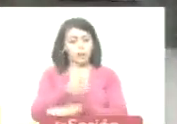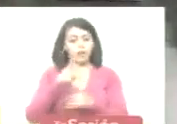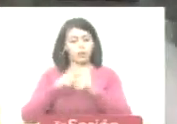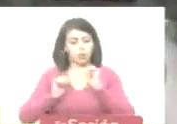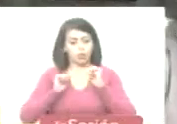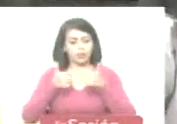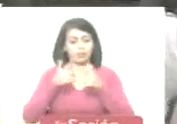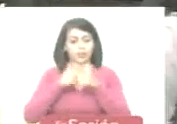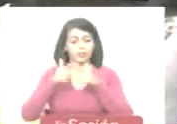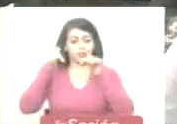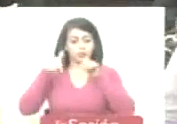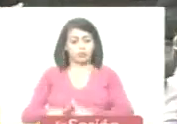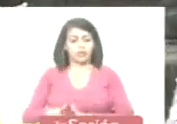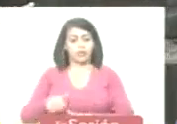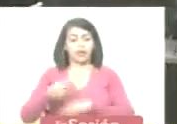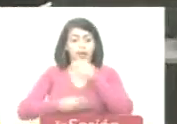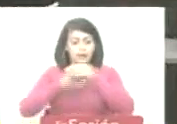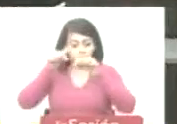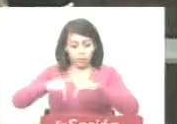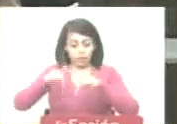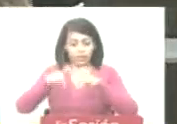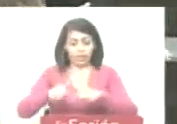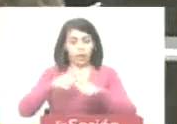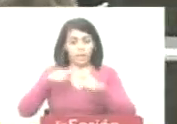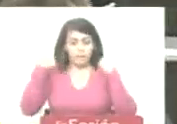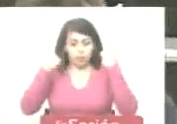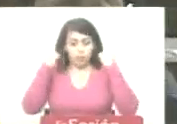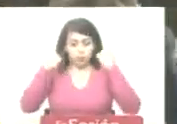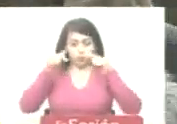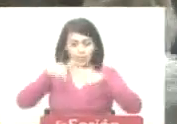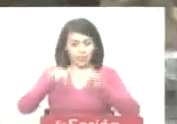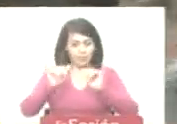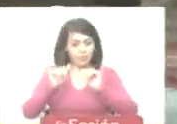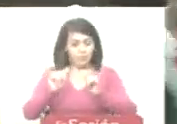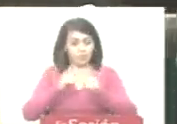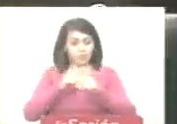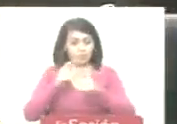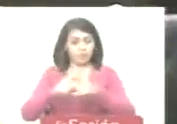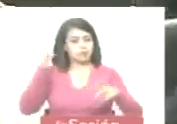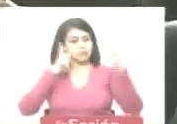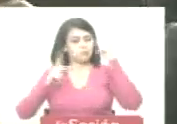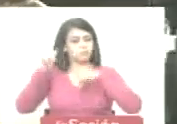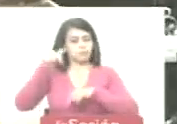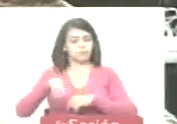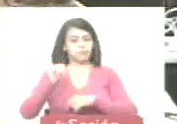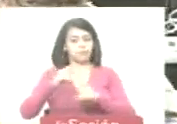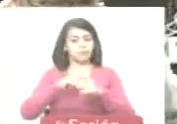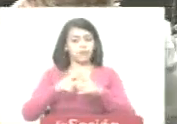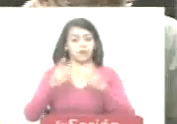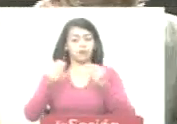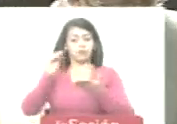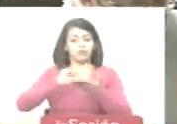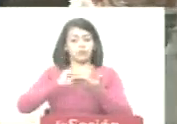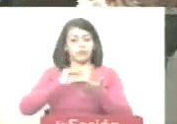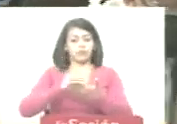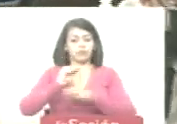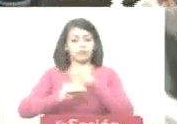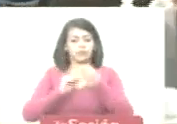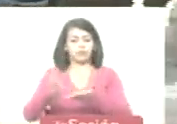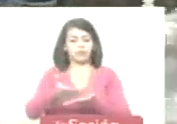comenzar entonces por los que están aquí, los promotores que están aquí, que se pasean aquí y que muchas veces se